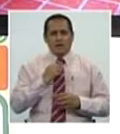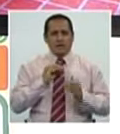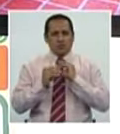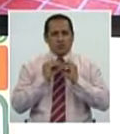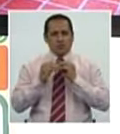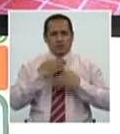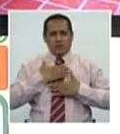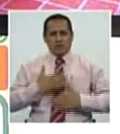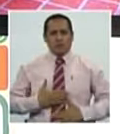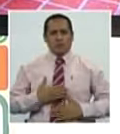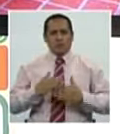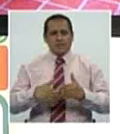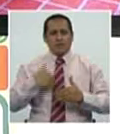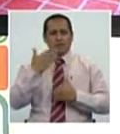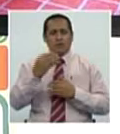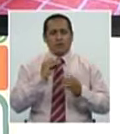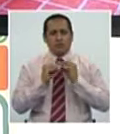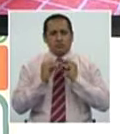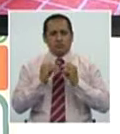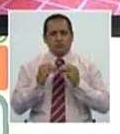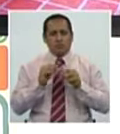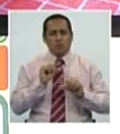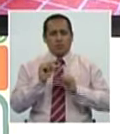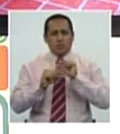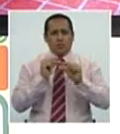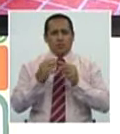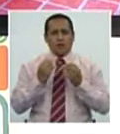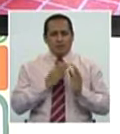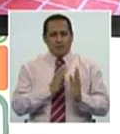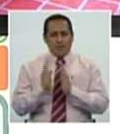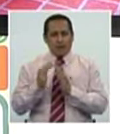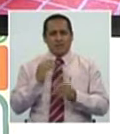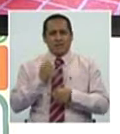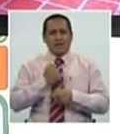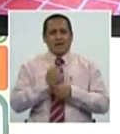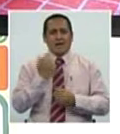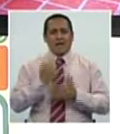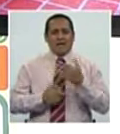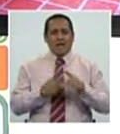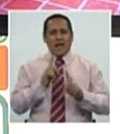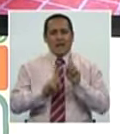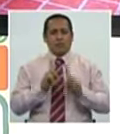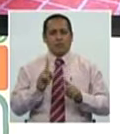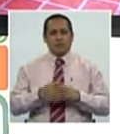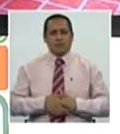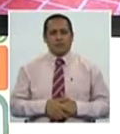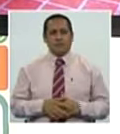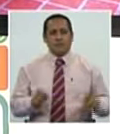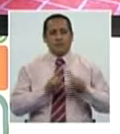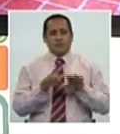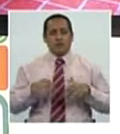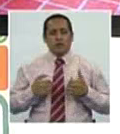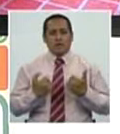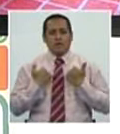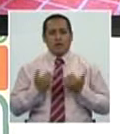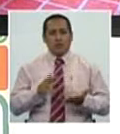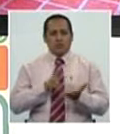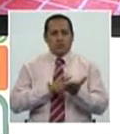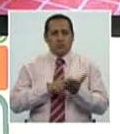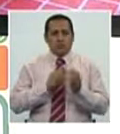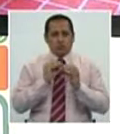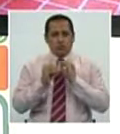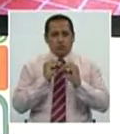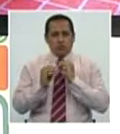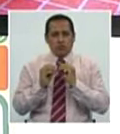la rehabilitación física y luego viene la ocupacional para prepararlo para que pueda trabajar en algo. Claro. ¿No es cierto? ¿No? Y pueda tener ya un